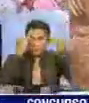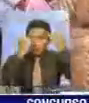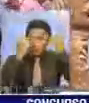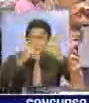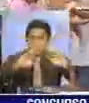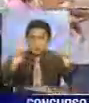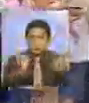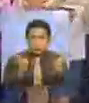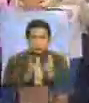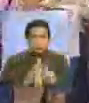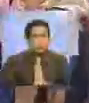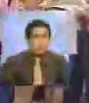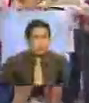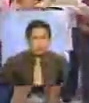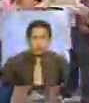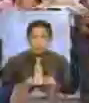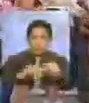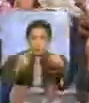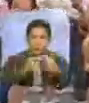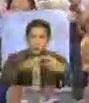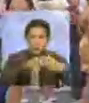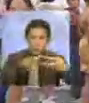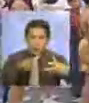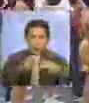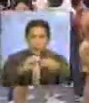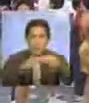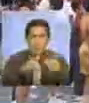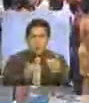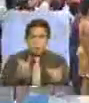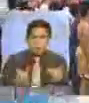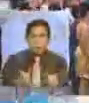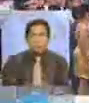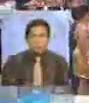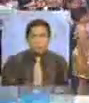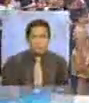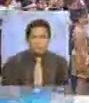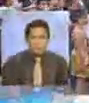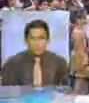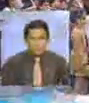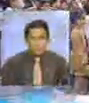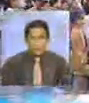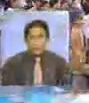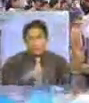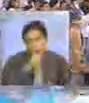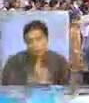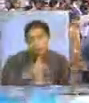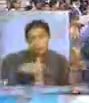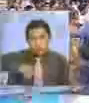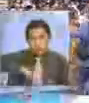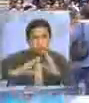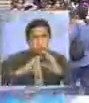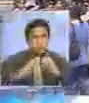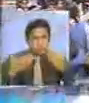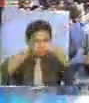ya una delegación un poco más grande en la siguiente Escuela República de Chile. Obviamente estábamos comentando ahorita sobre